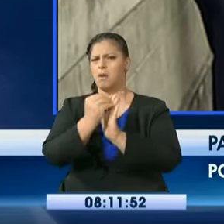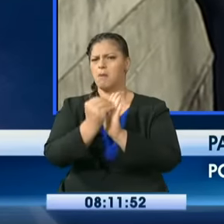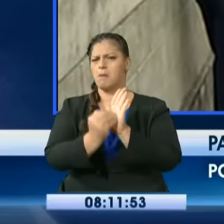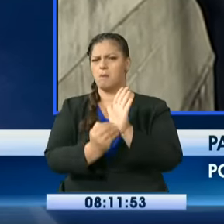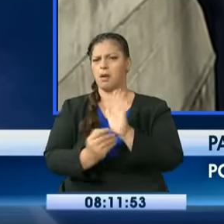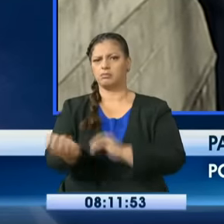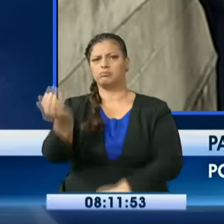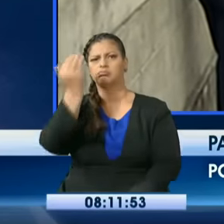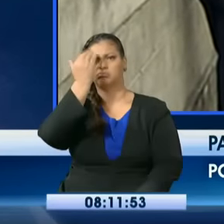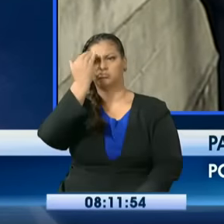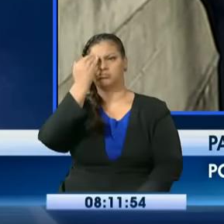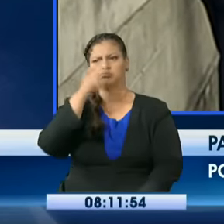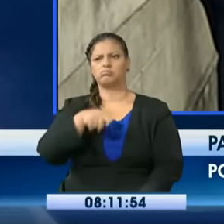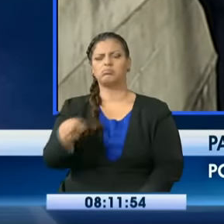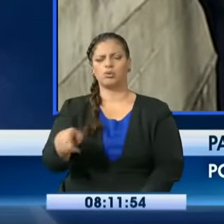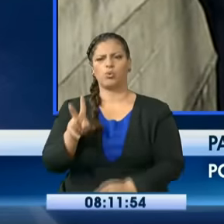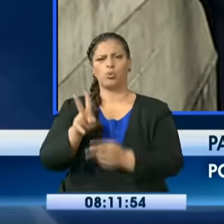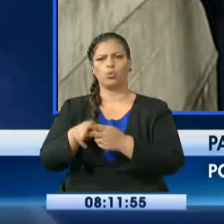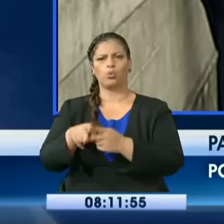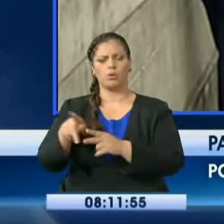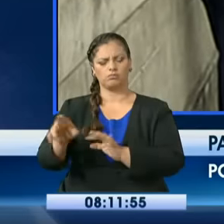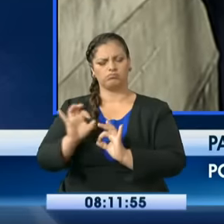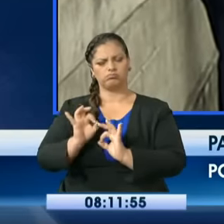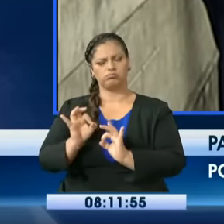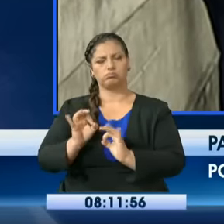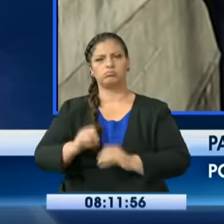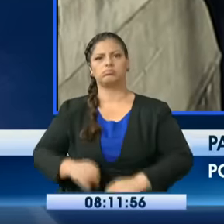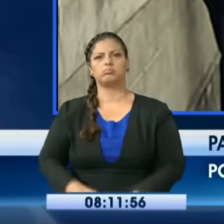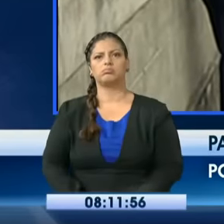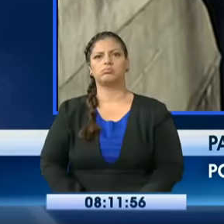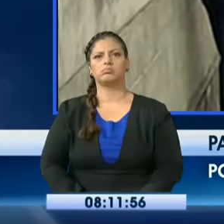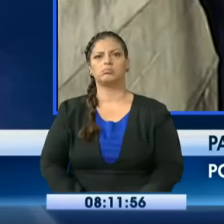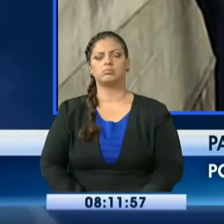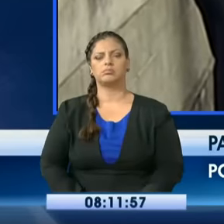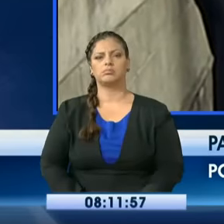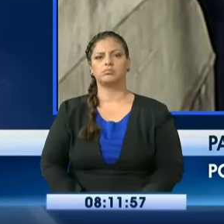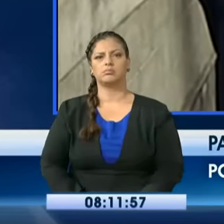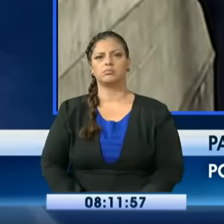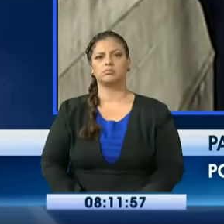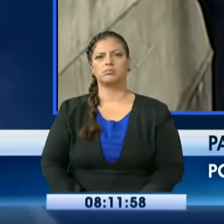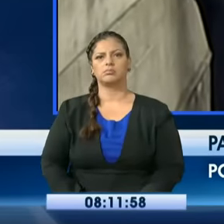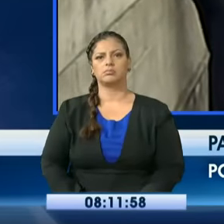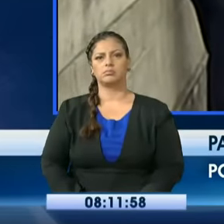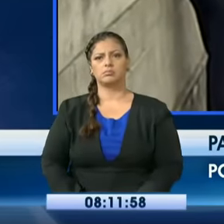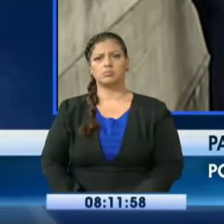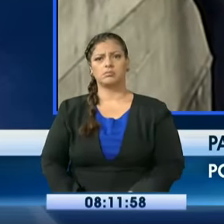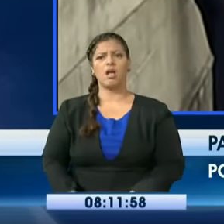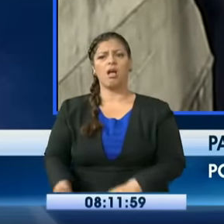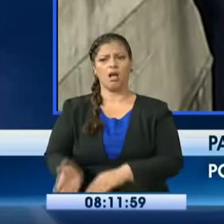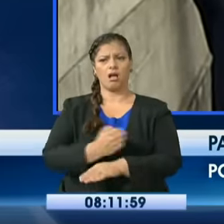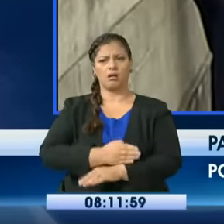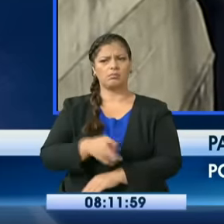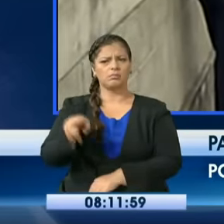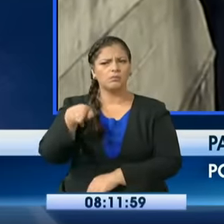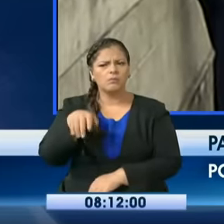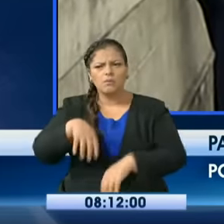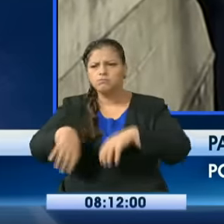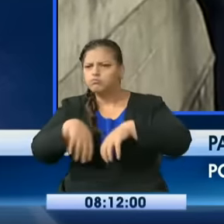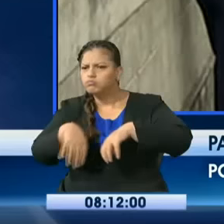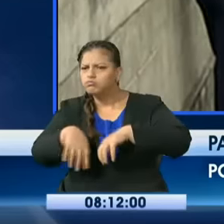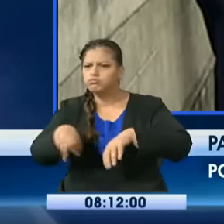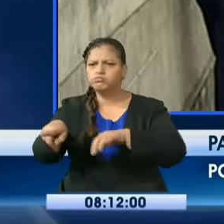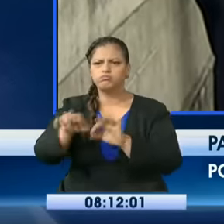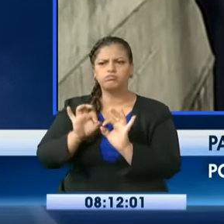y sabe lo que tiene que debe y tiene que hacer como director de Justicia y Vigilancia. Y lo ha demostrado en muchísimas intervenciones que ha tenido con